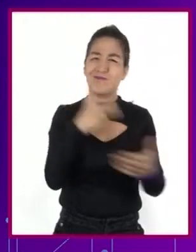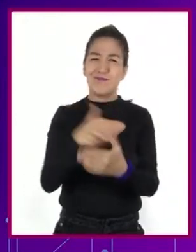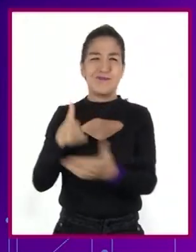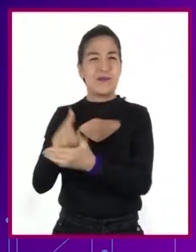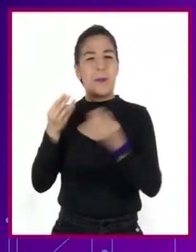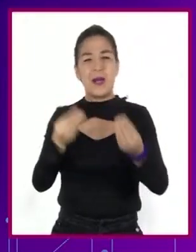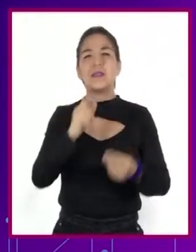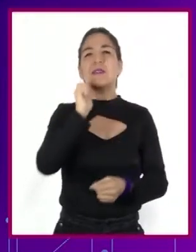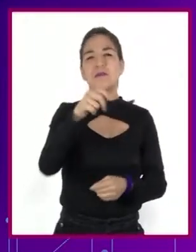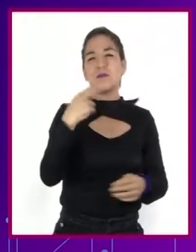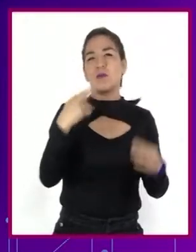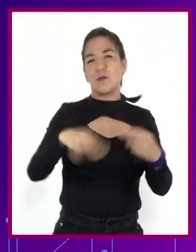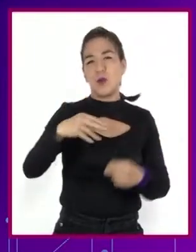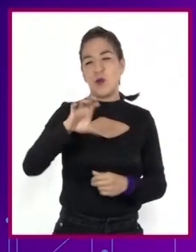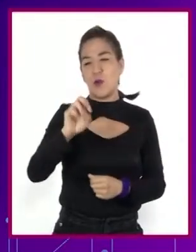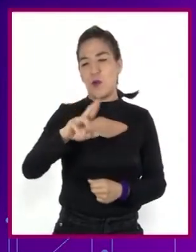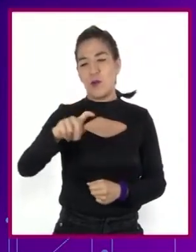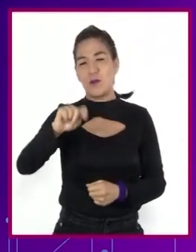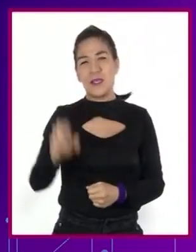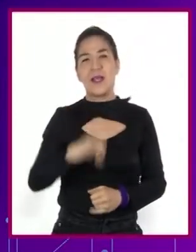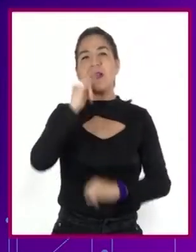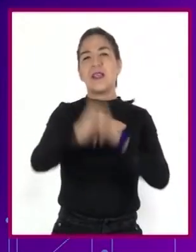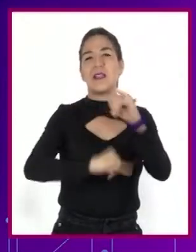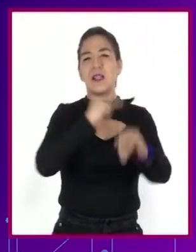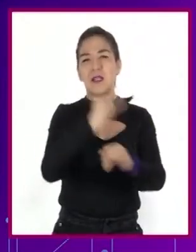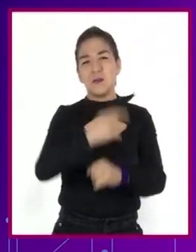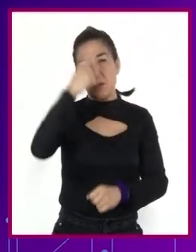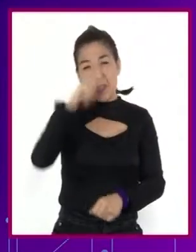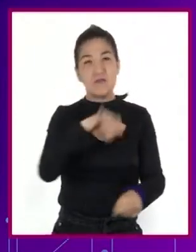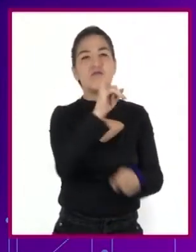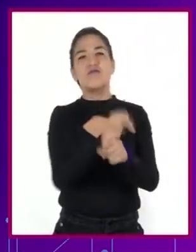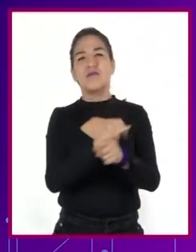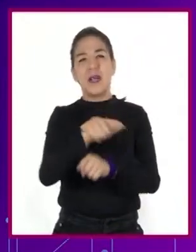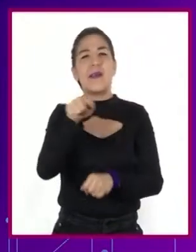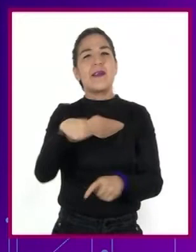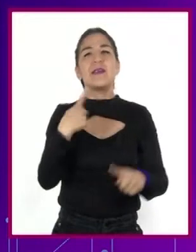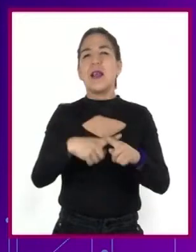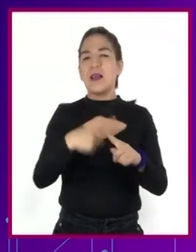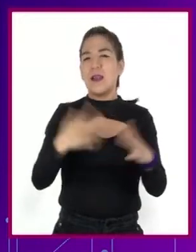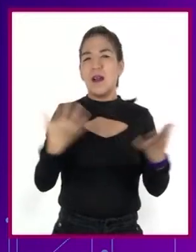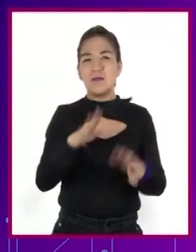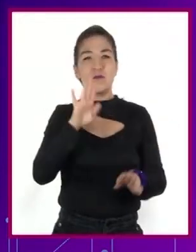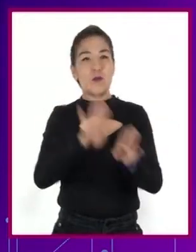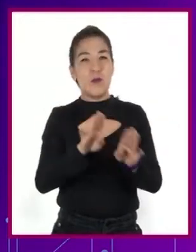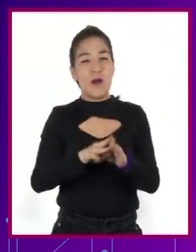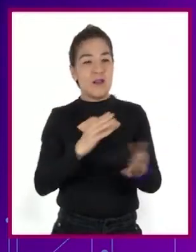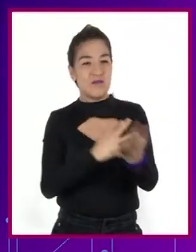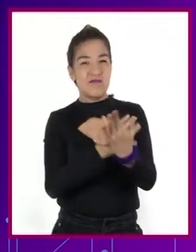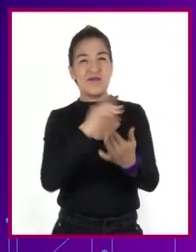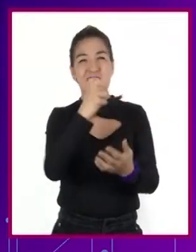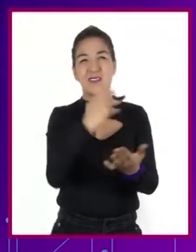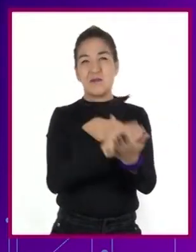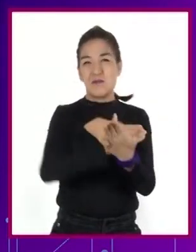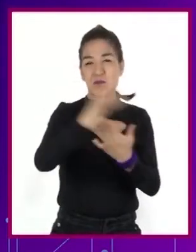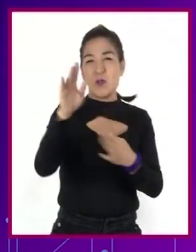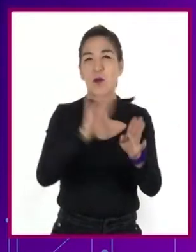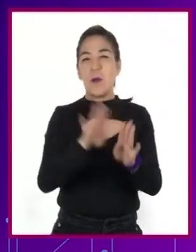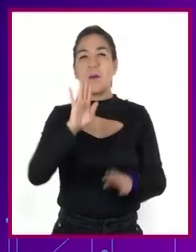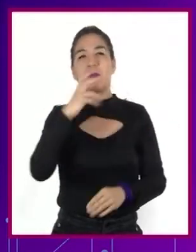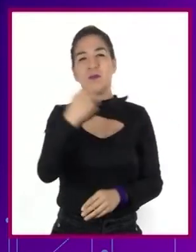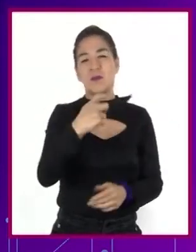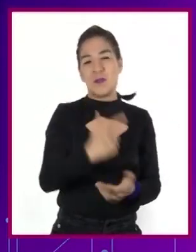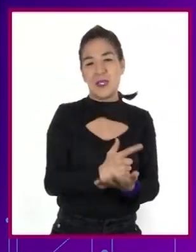la Corte Penal Internacional, que tiene la facultad de investigar a quienes hayan cometido violaciones graves a los derechos humanos.